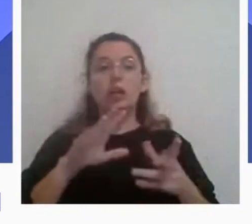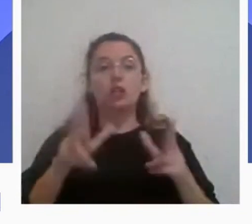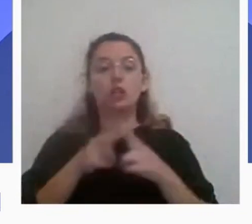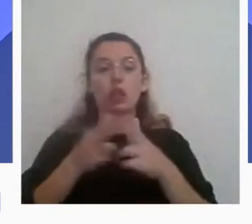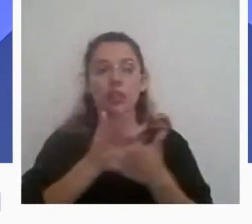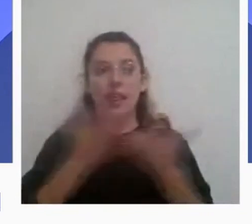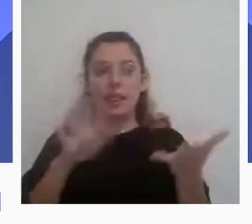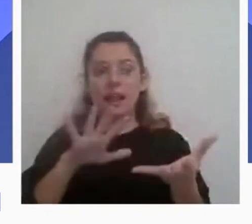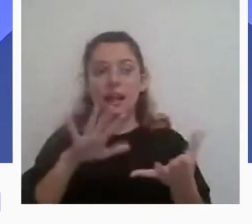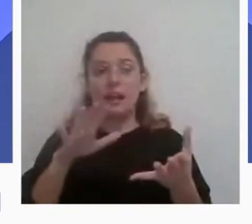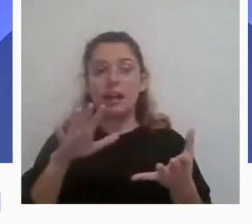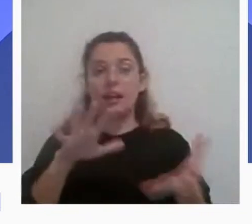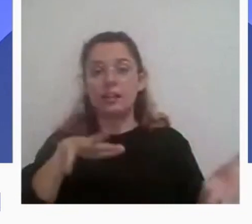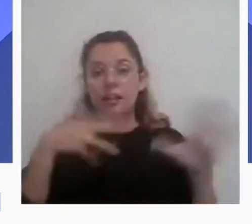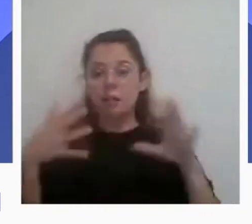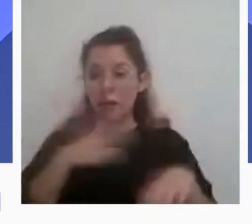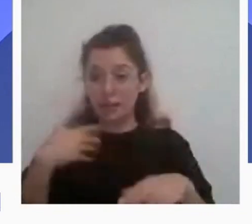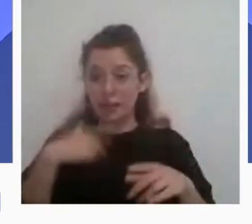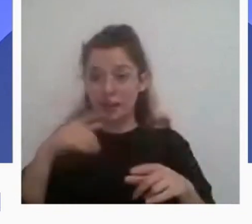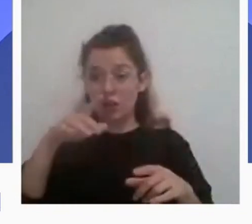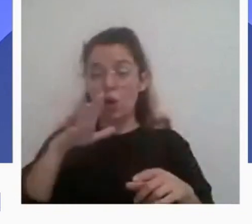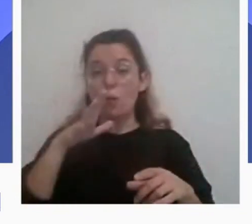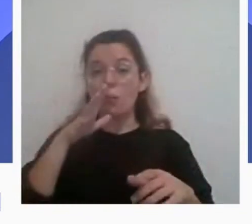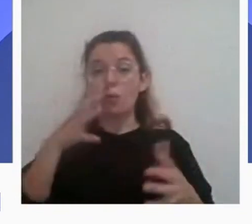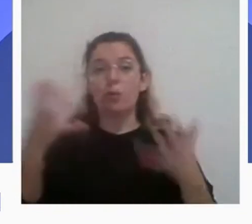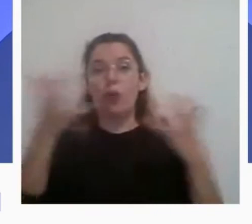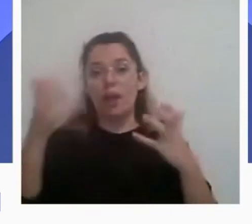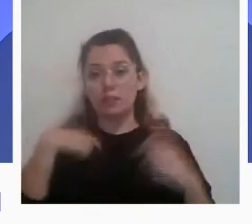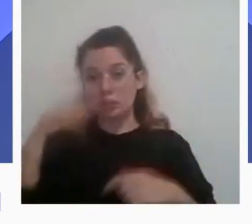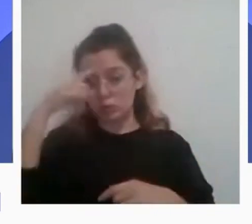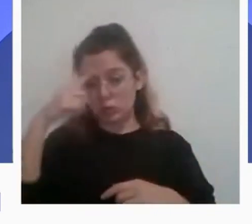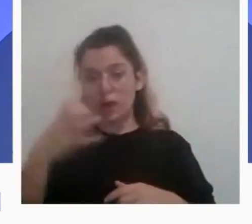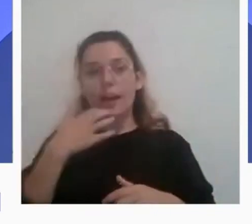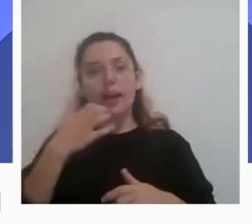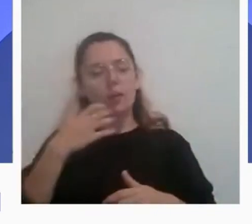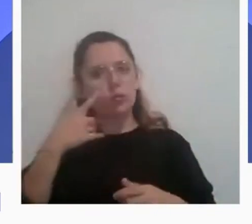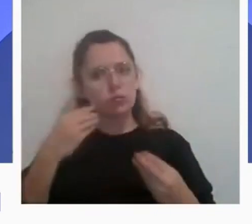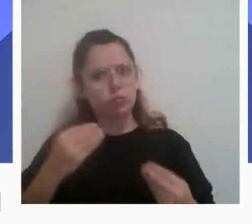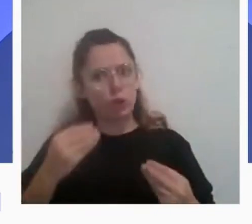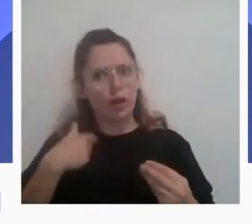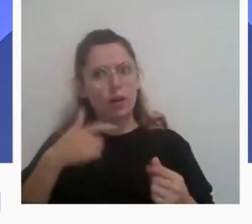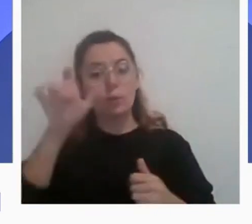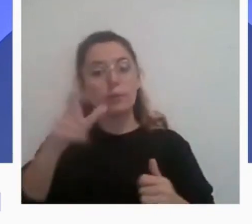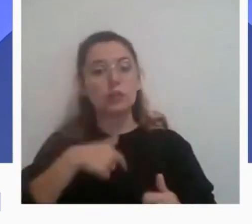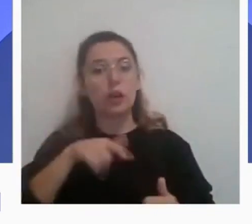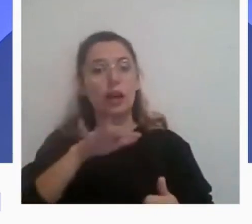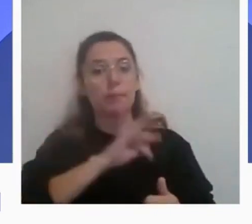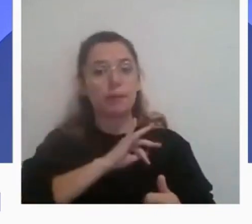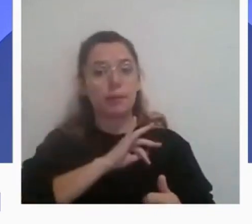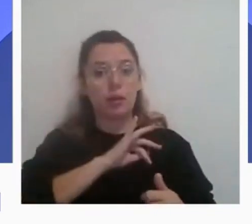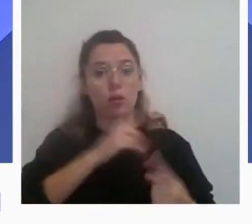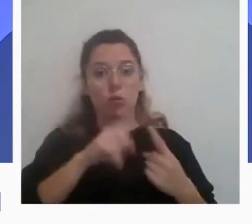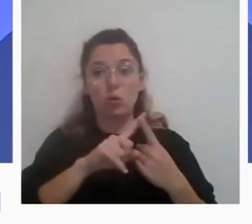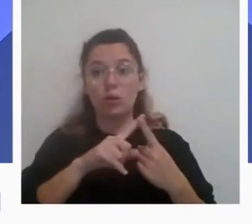del arte y la cultura, unos ejemplos verdaderamente extraordinarios. Y uno de los premiados hablaba de algo que tú estás diciendo, el